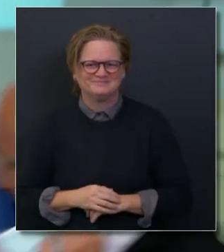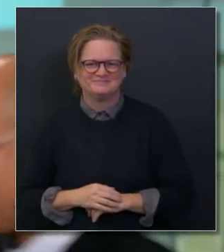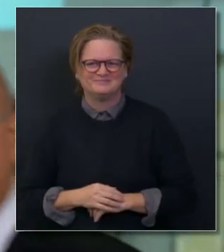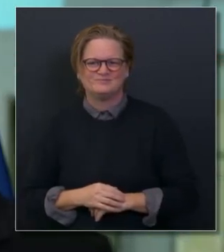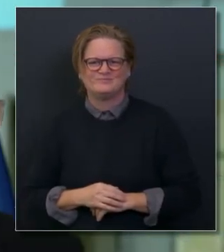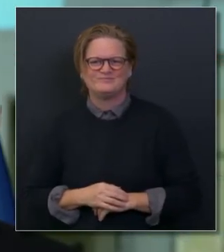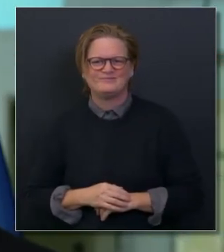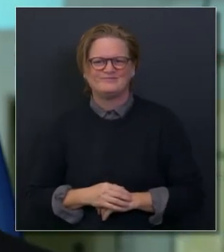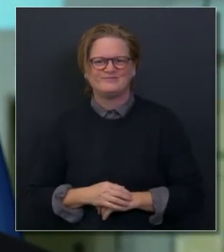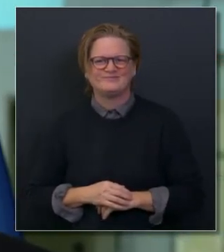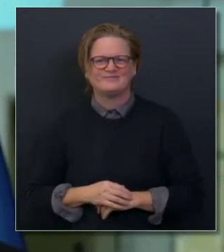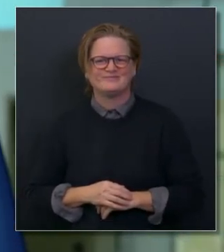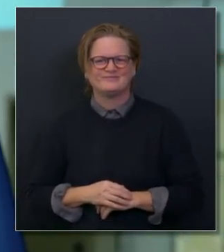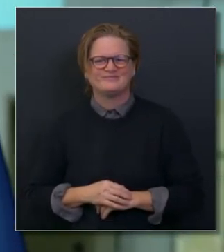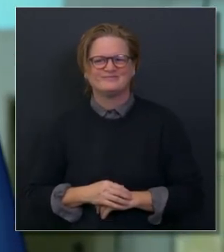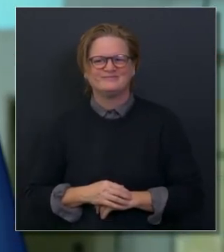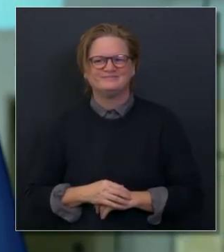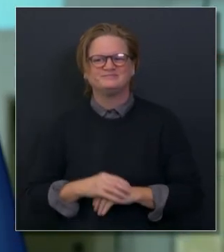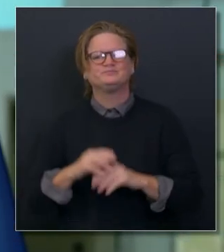cerrar.